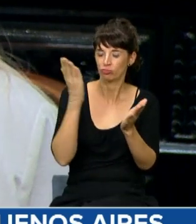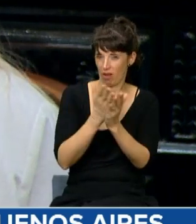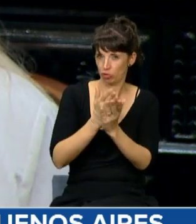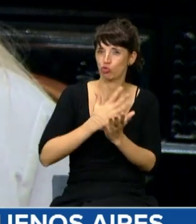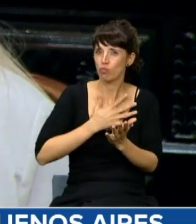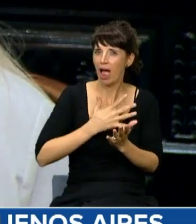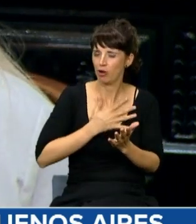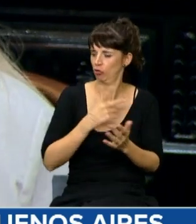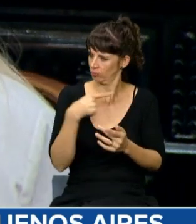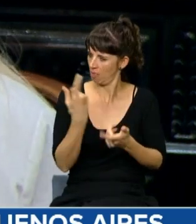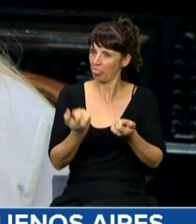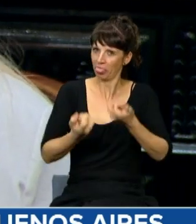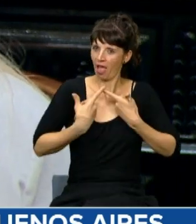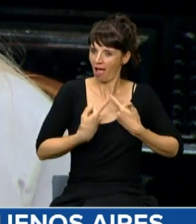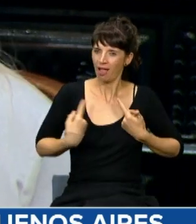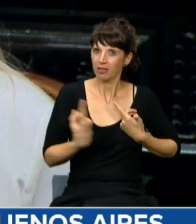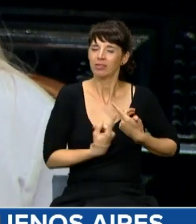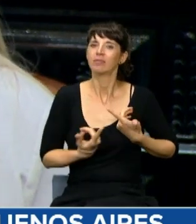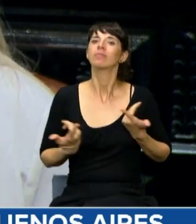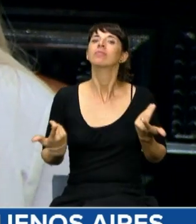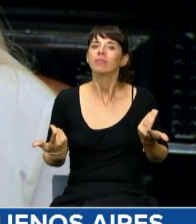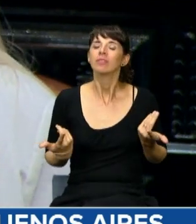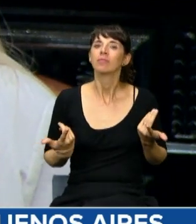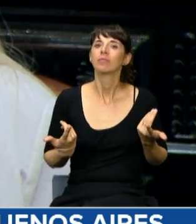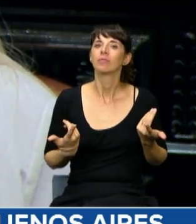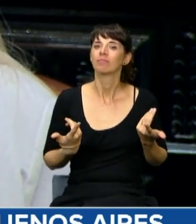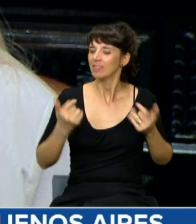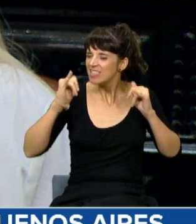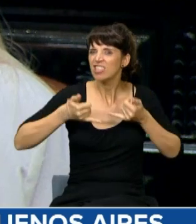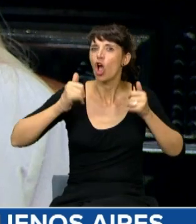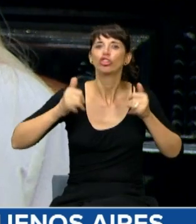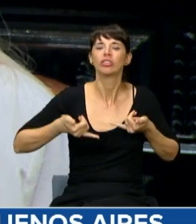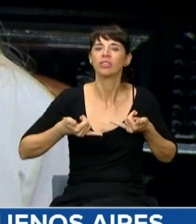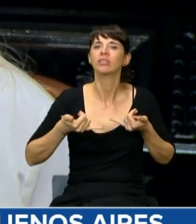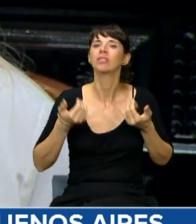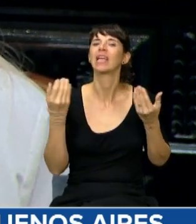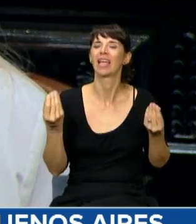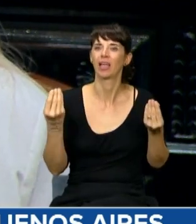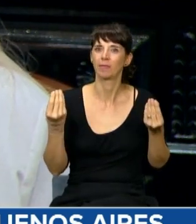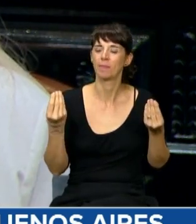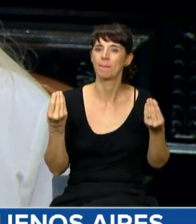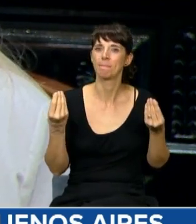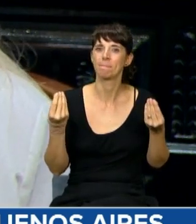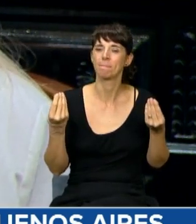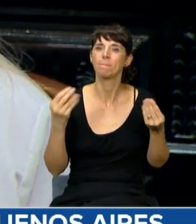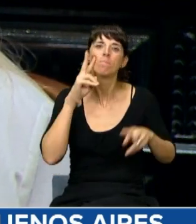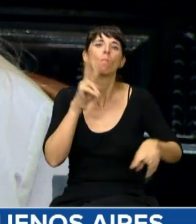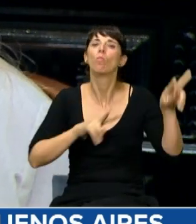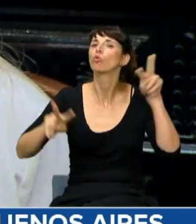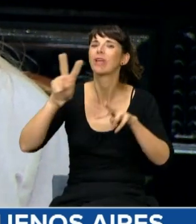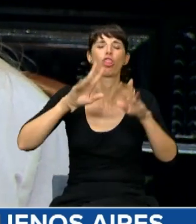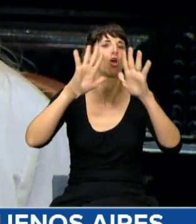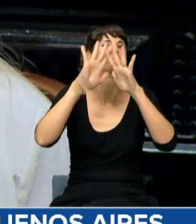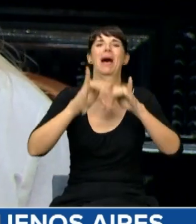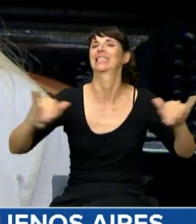obliga también a nosotros a manifestar, sin duda, que en la búsqueda de una paz que